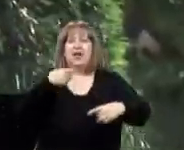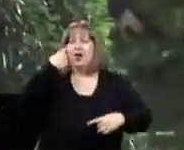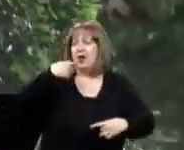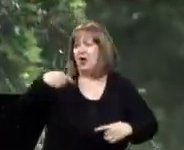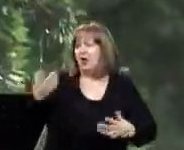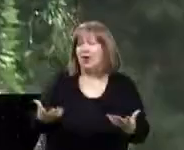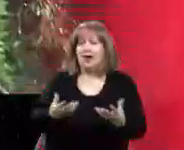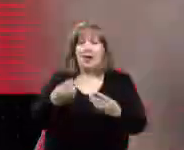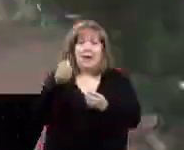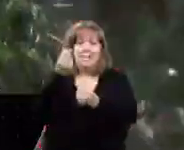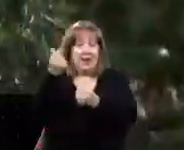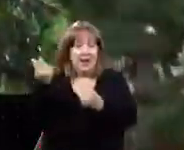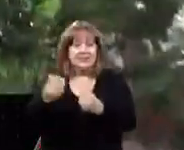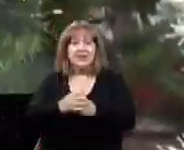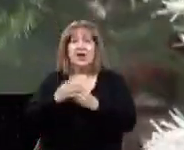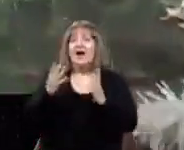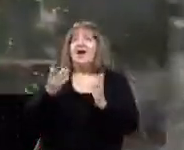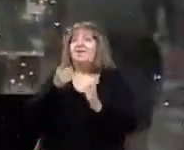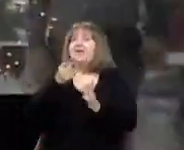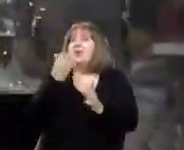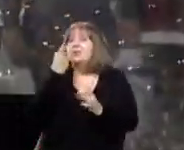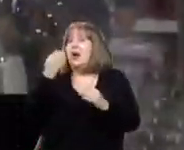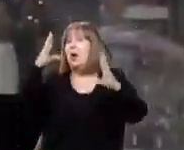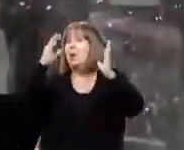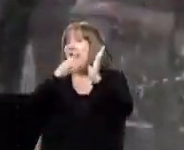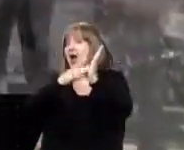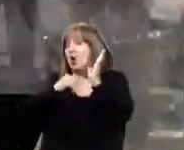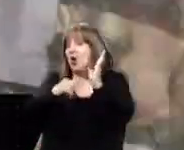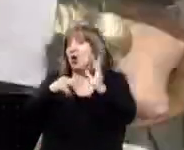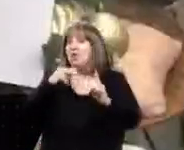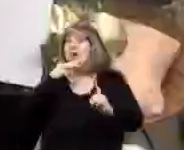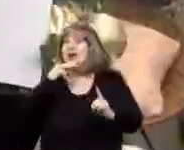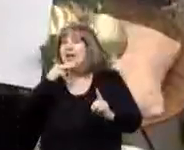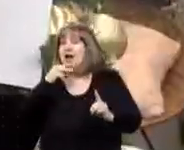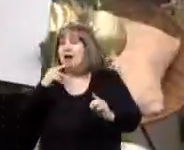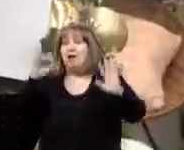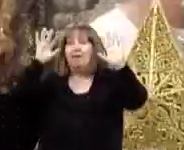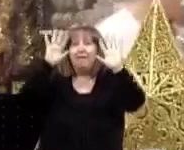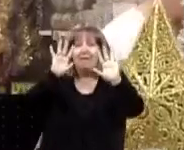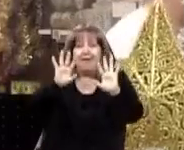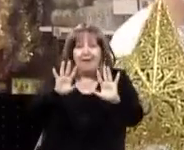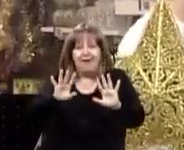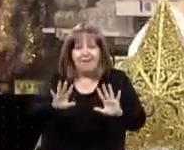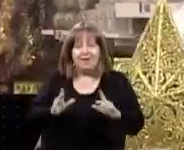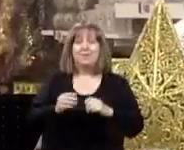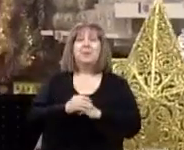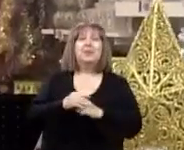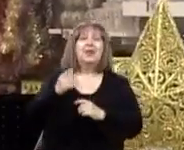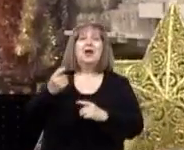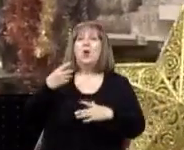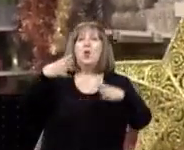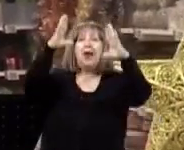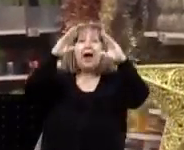elegir el tuyo. Fíjate, a lo mejor te animas al blanco, al verde, al nevado, hay varias opciones. Que puedes hacer un